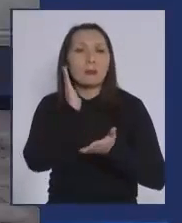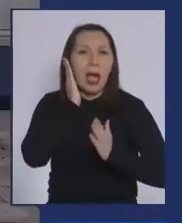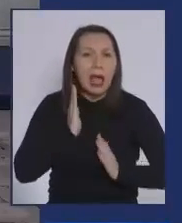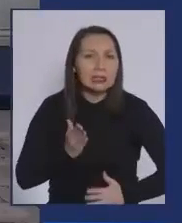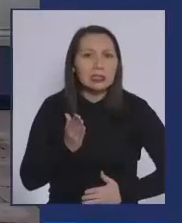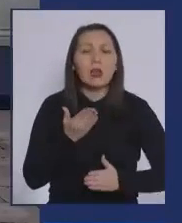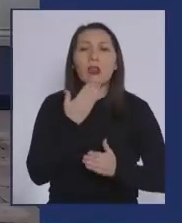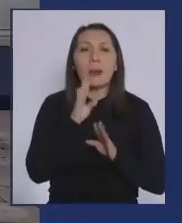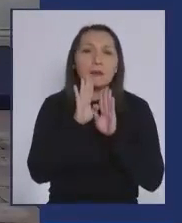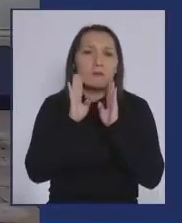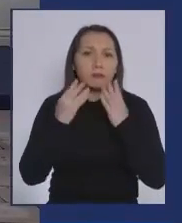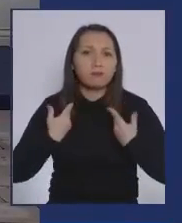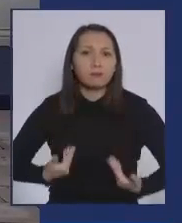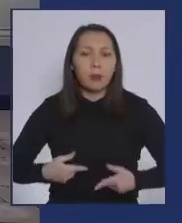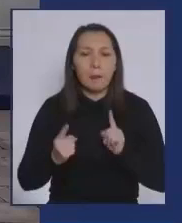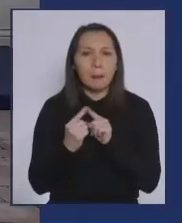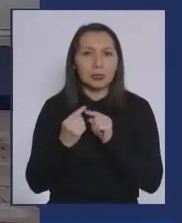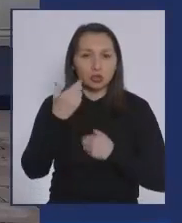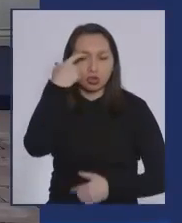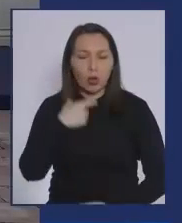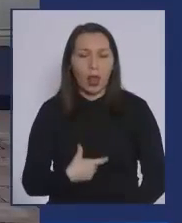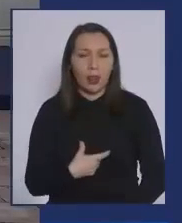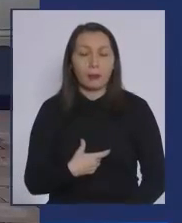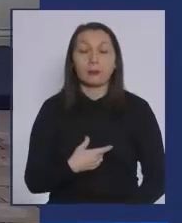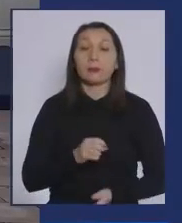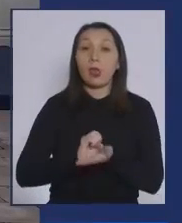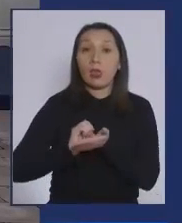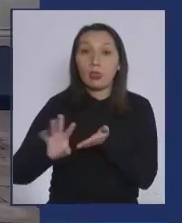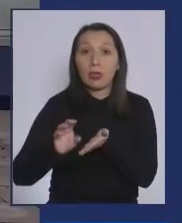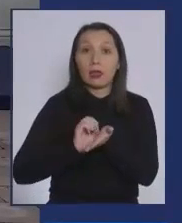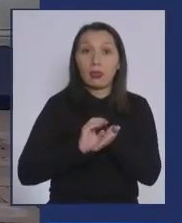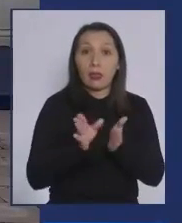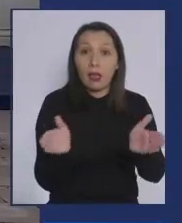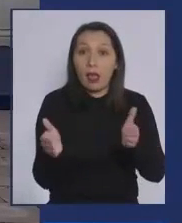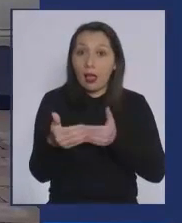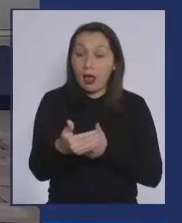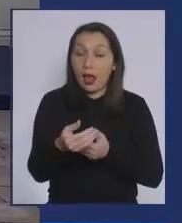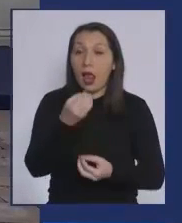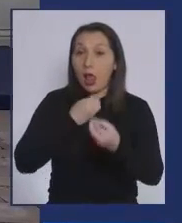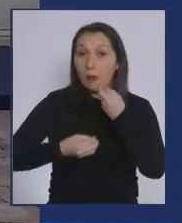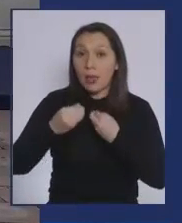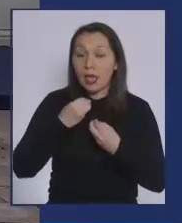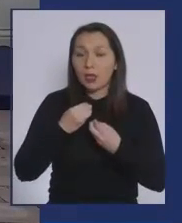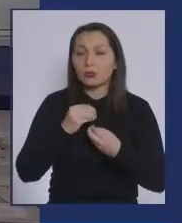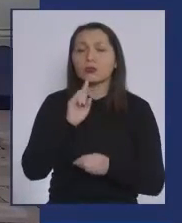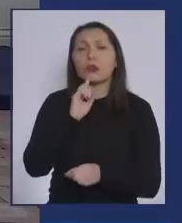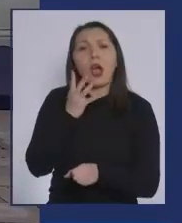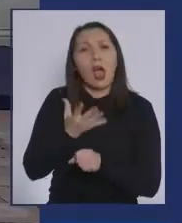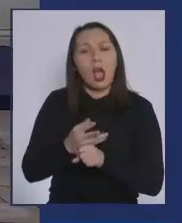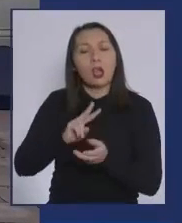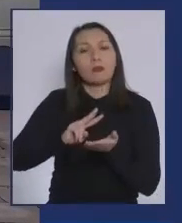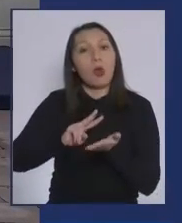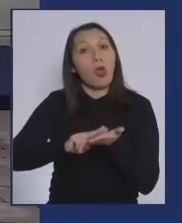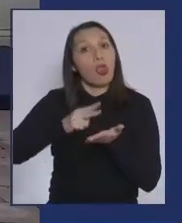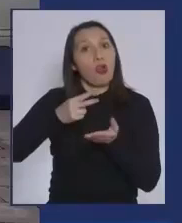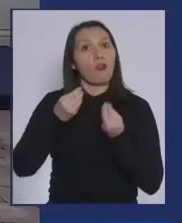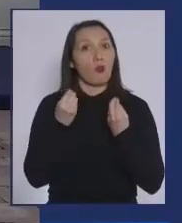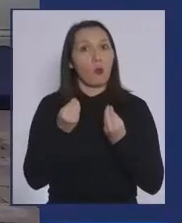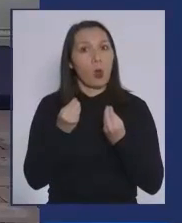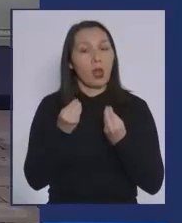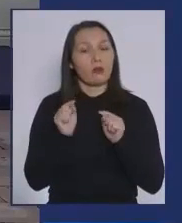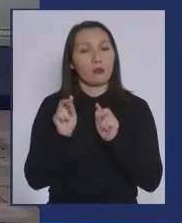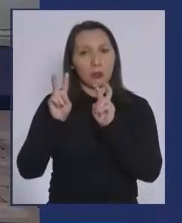y de higiene personal la distribución de esta canasta de alimentos tiene una doble ventaja